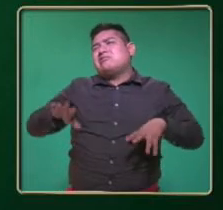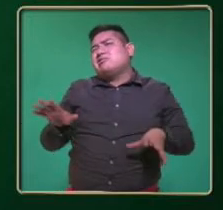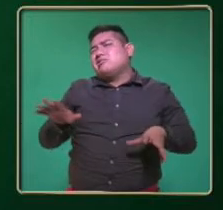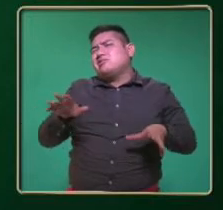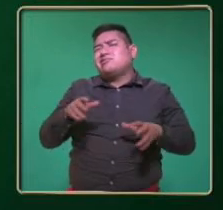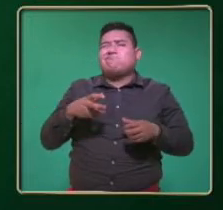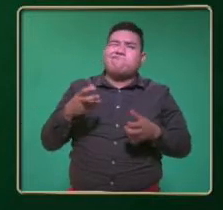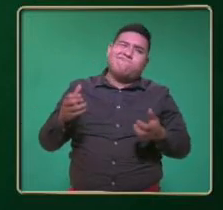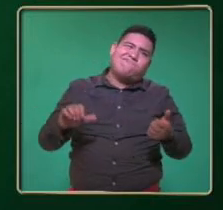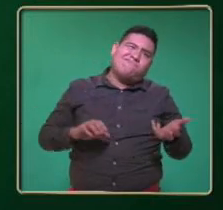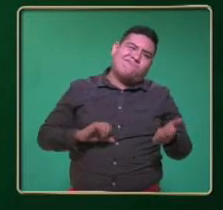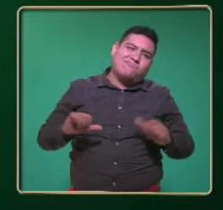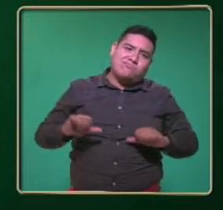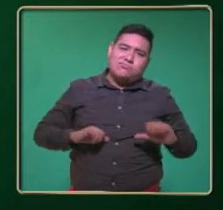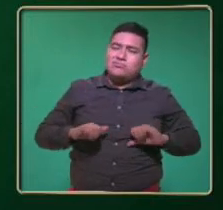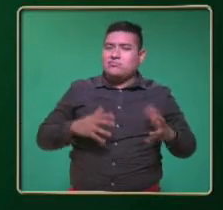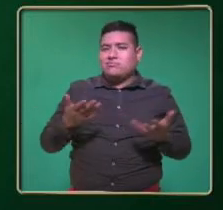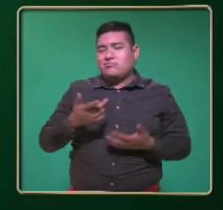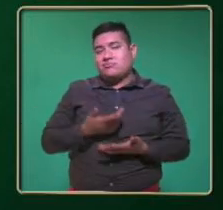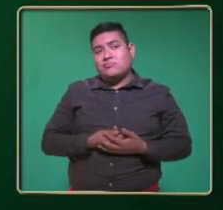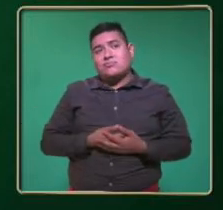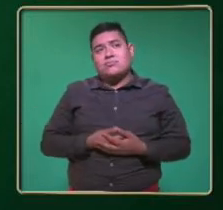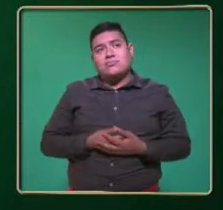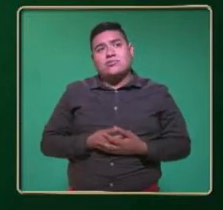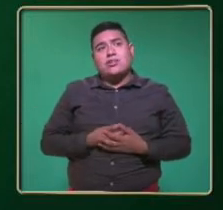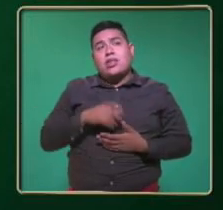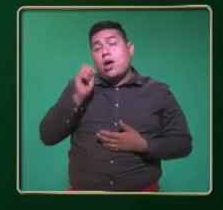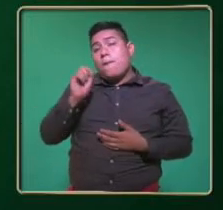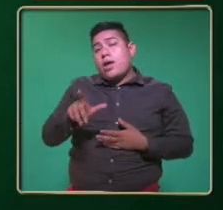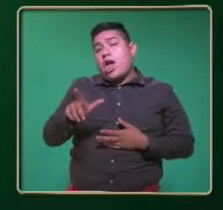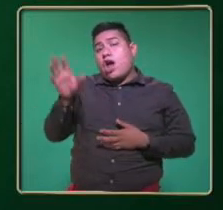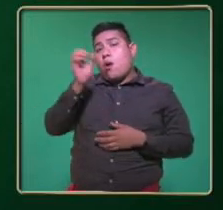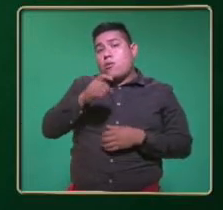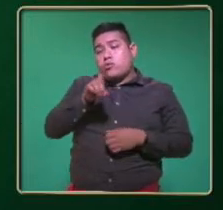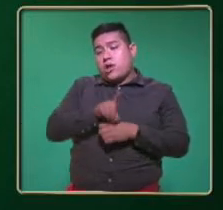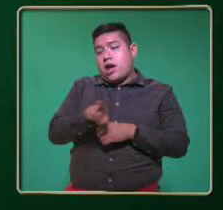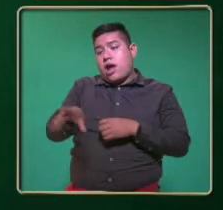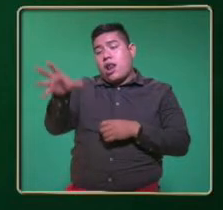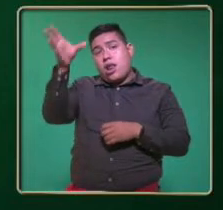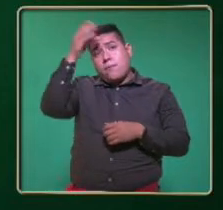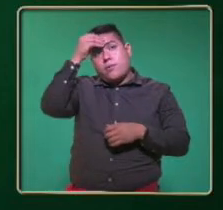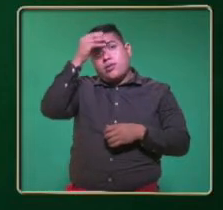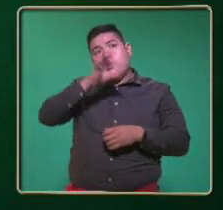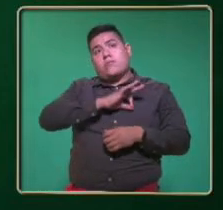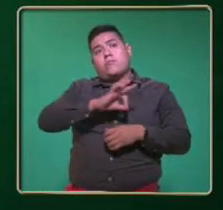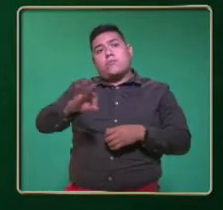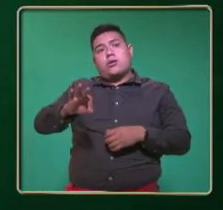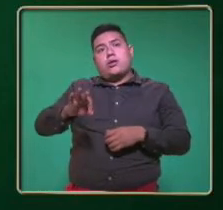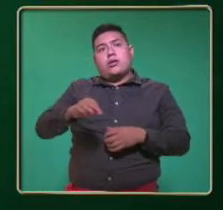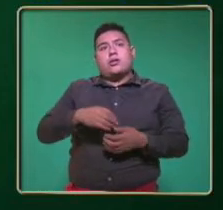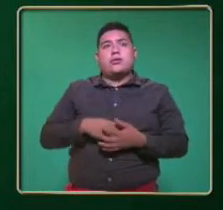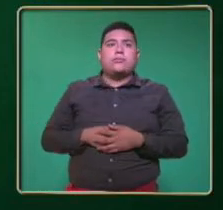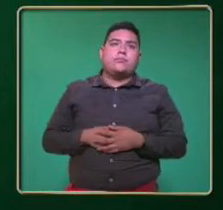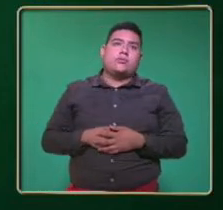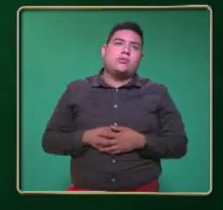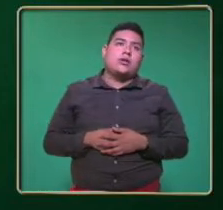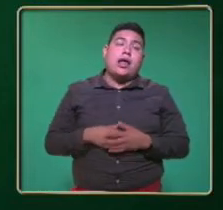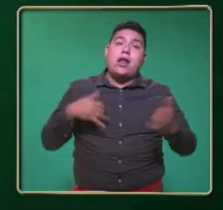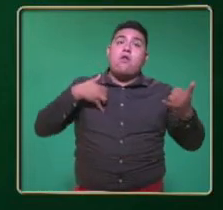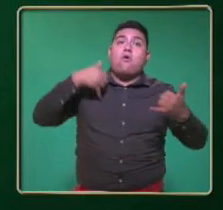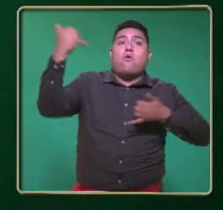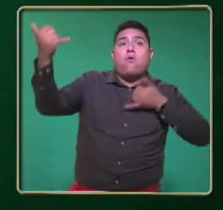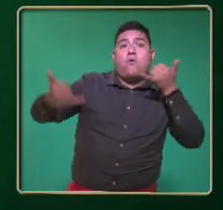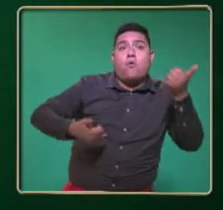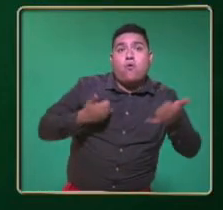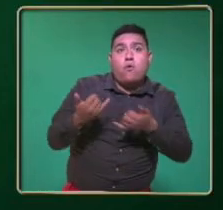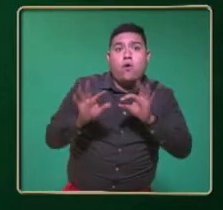las actividades. Otra también es ofrecerle la oportunidad de aprender por medio de ellas. Recuerda que el juego